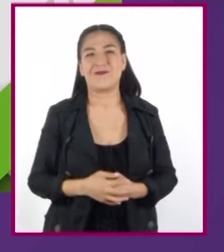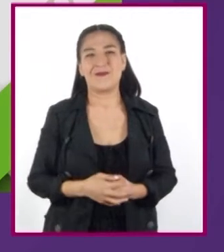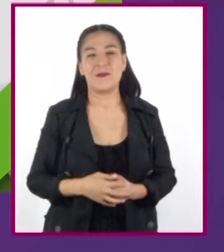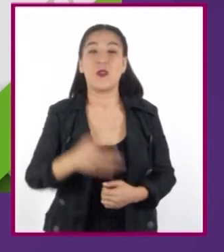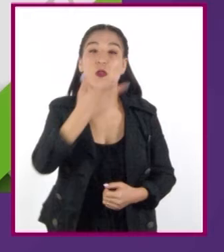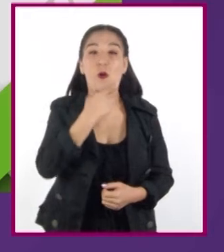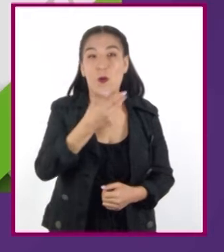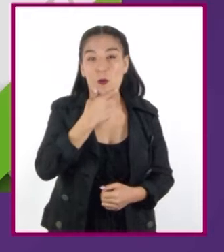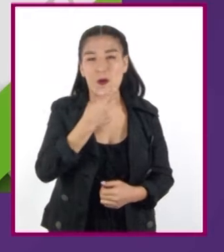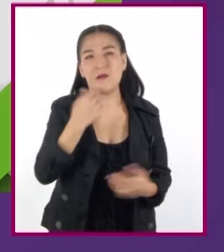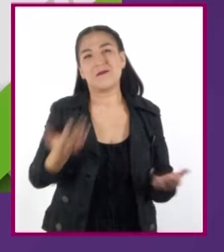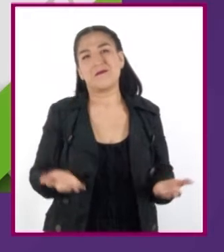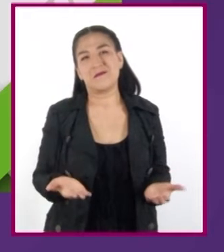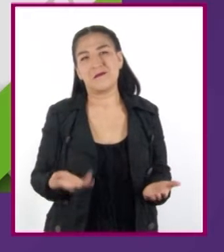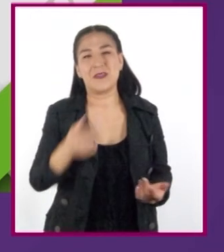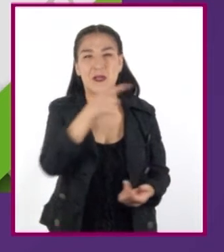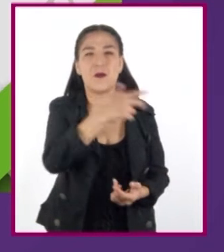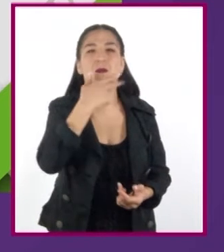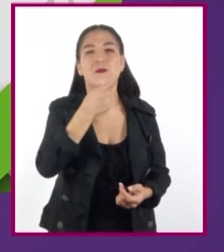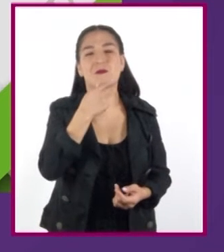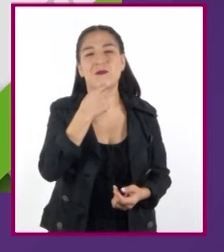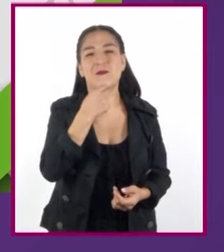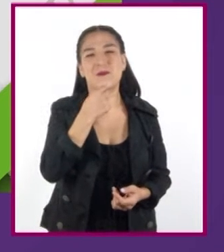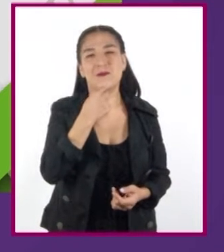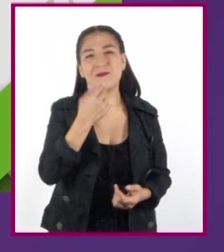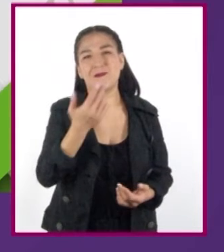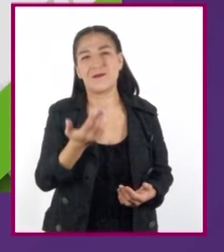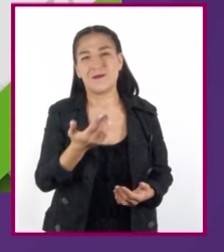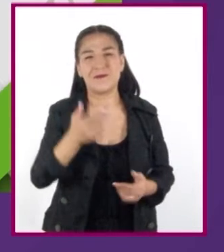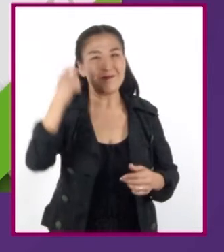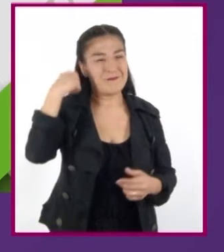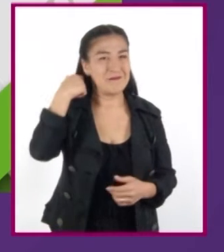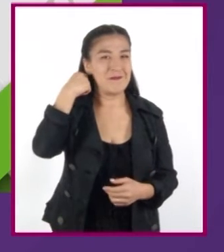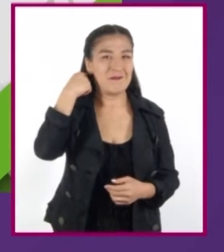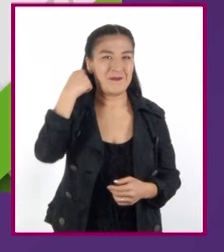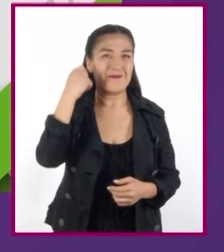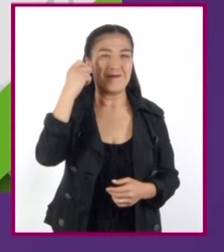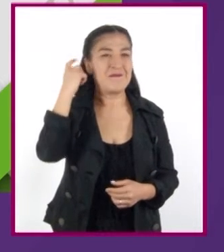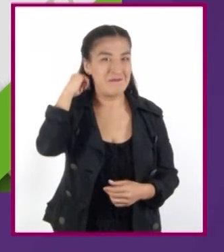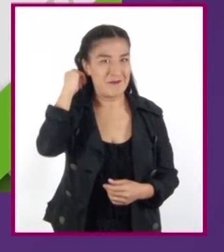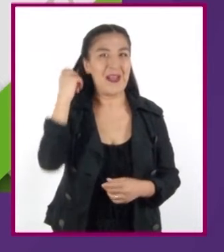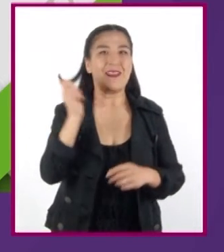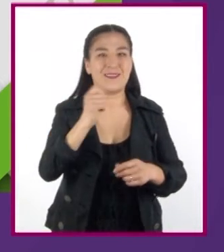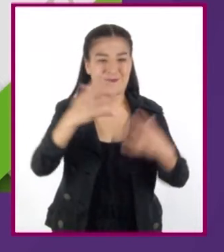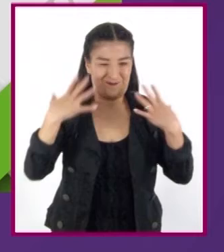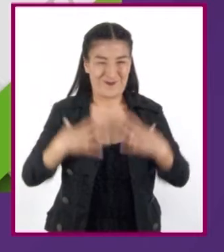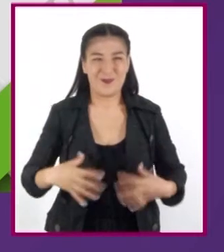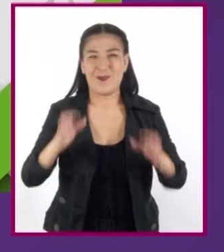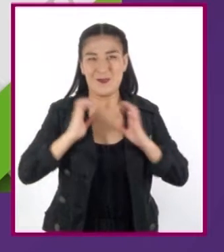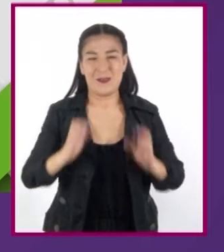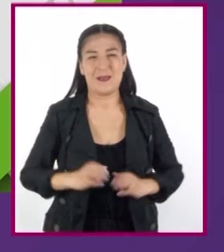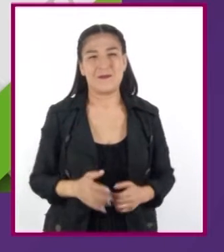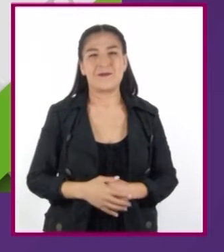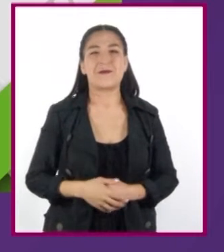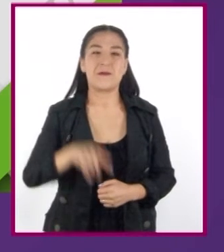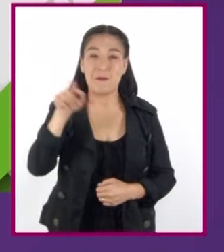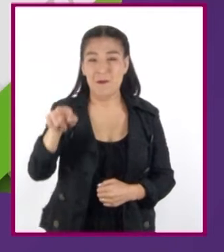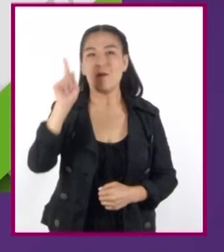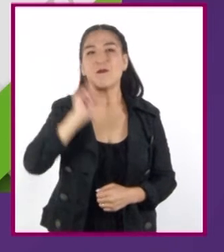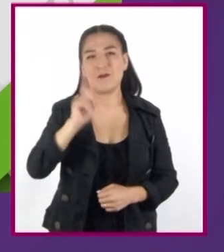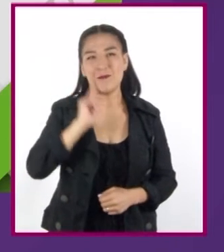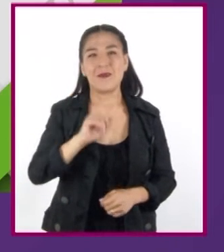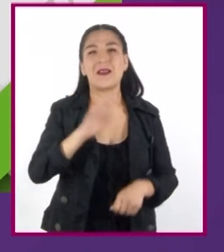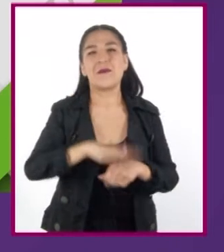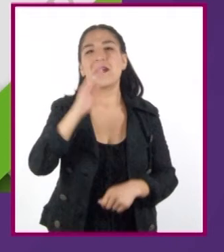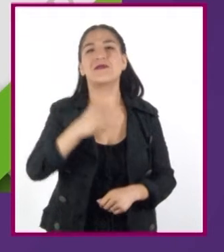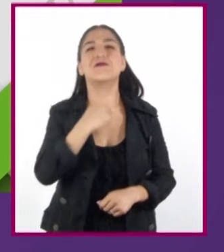los hombres pues ellos tienen más pelo en todo el cuerpo. Sí, las mujeres tienden a tener